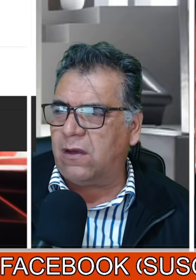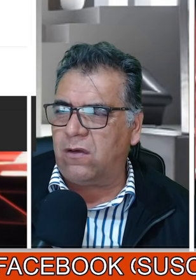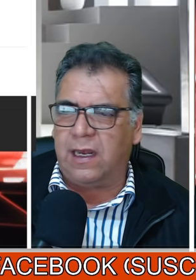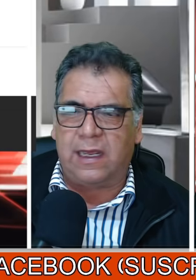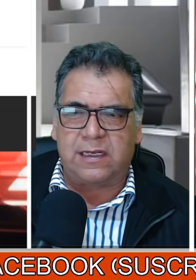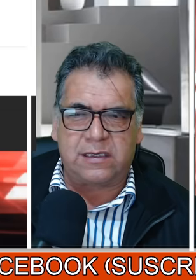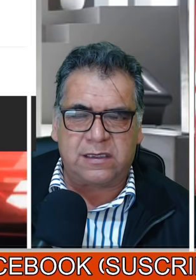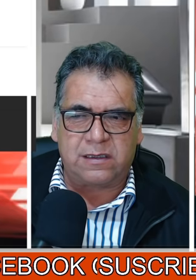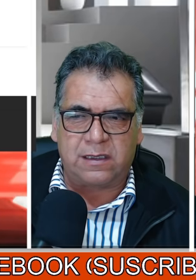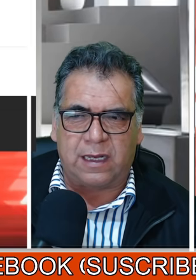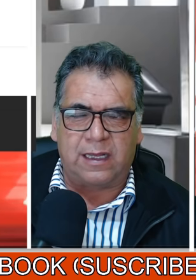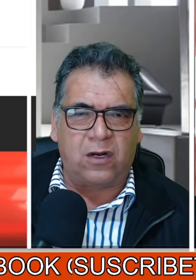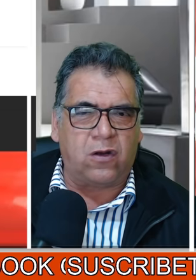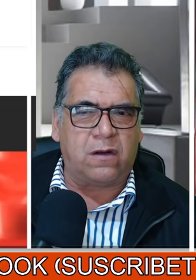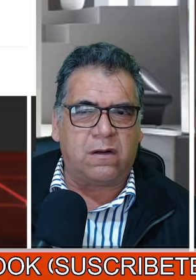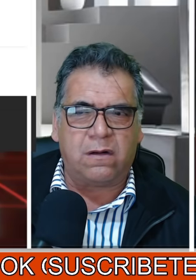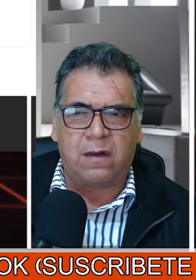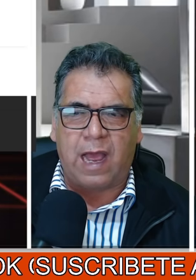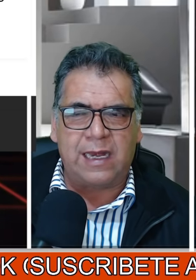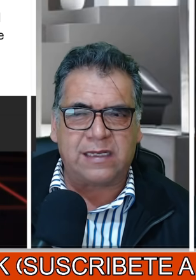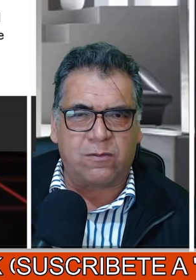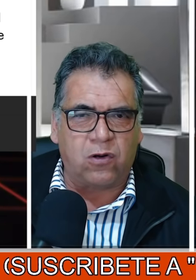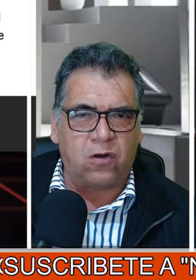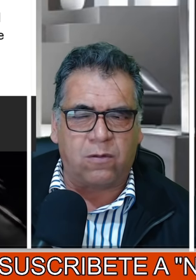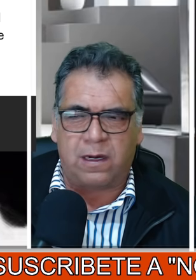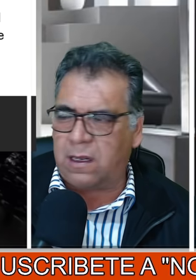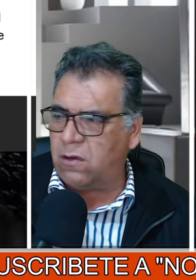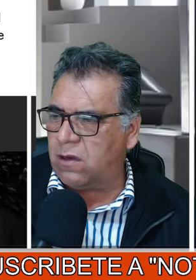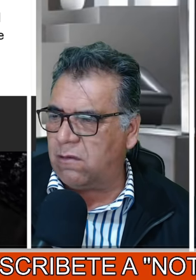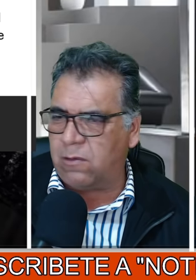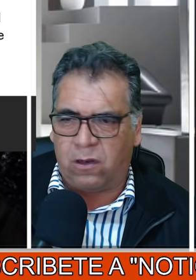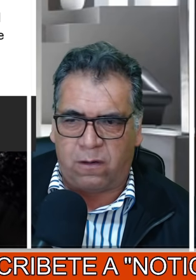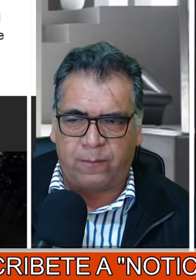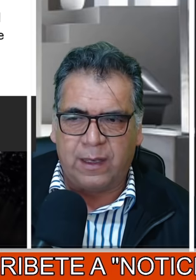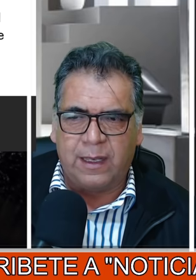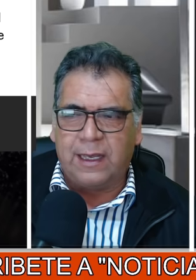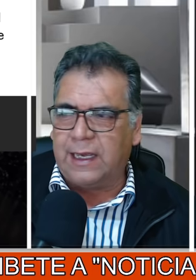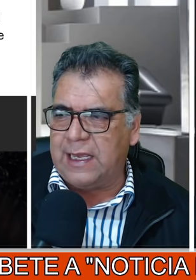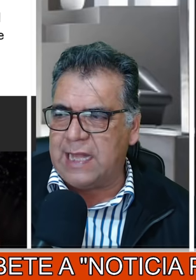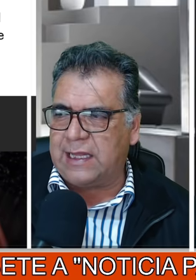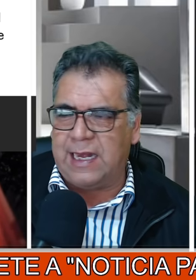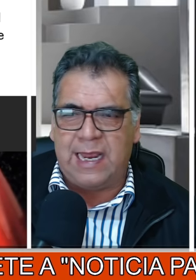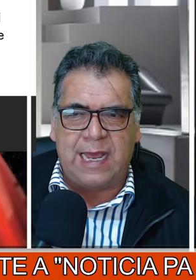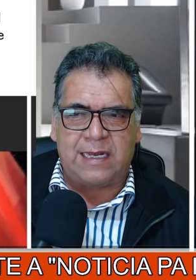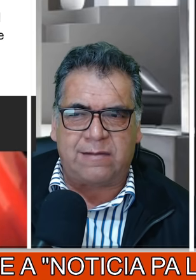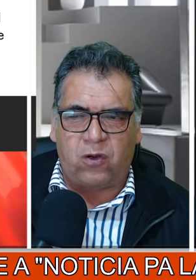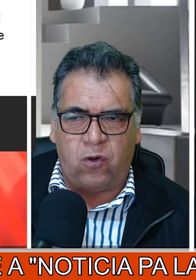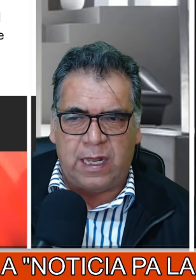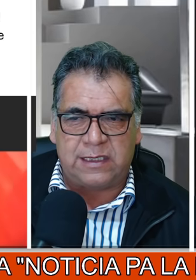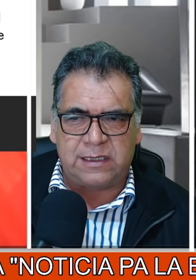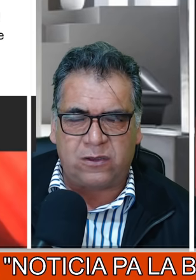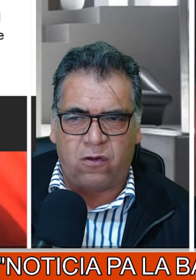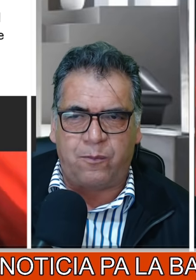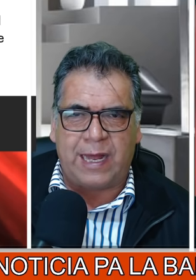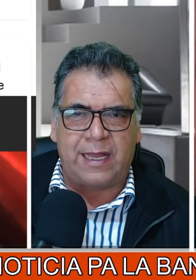y Rodríguez Calderón, alias el Bronco, gobernador de Nuevo León, que ya tenían las